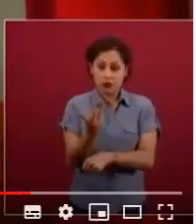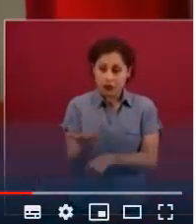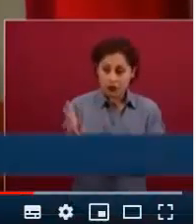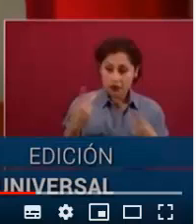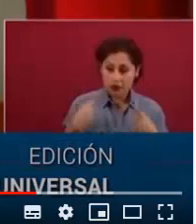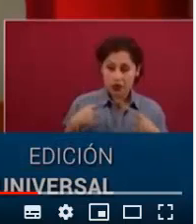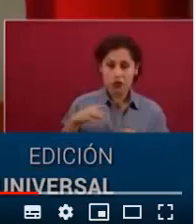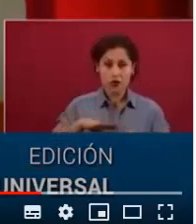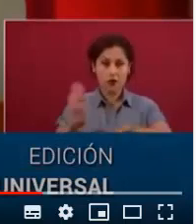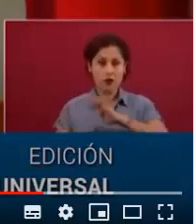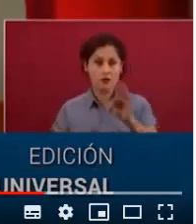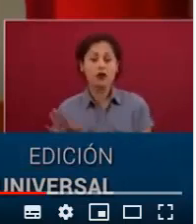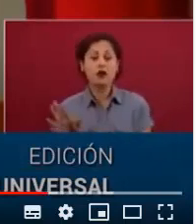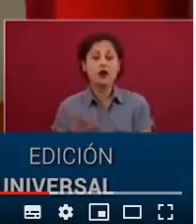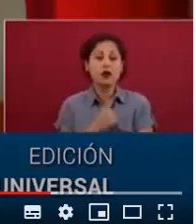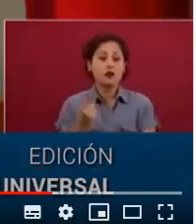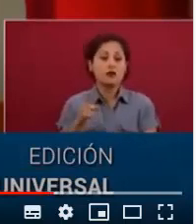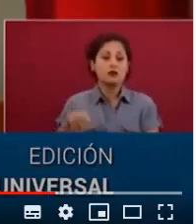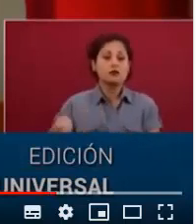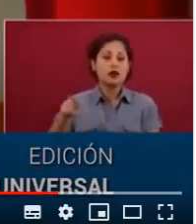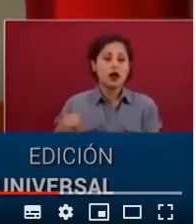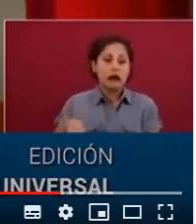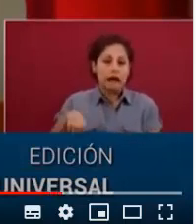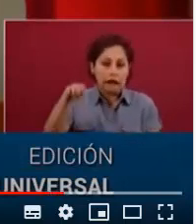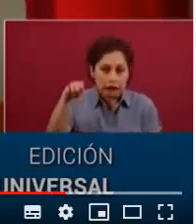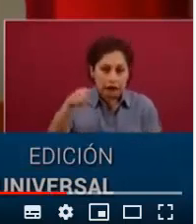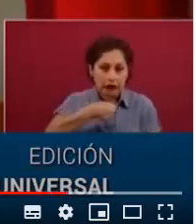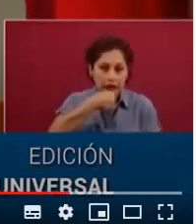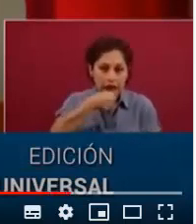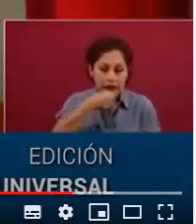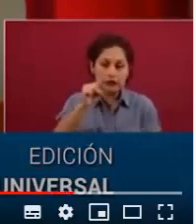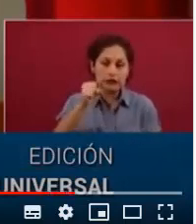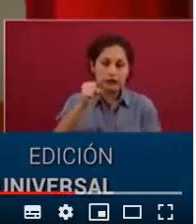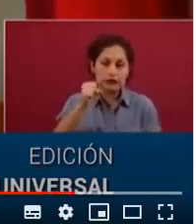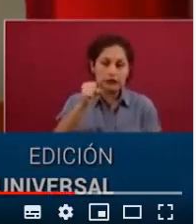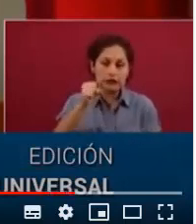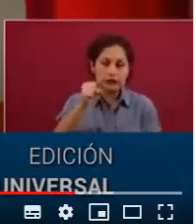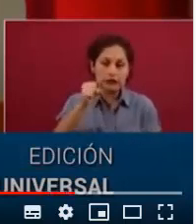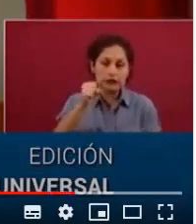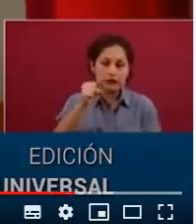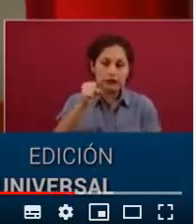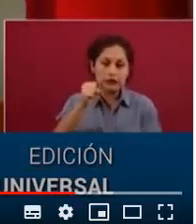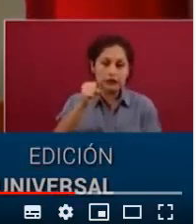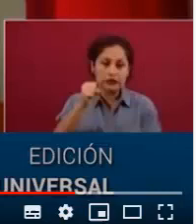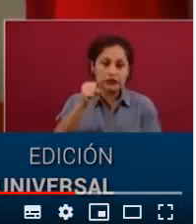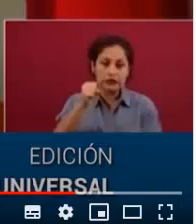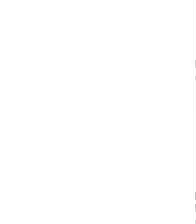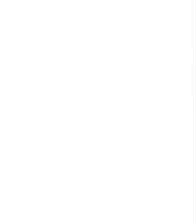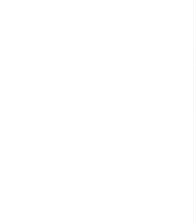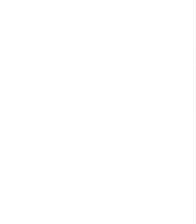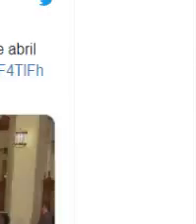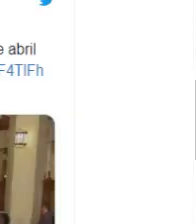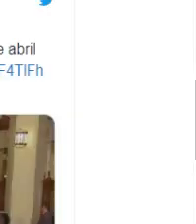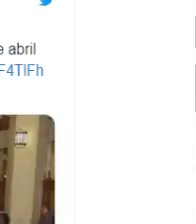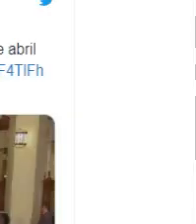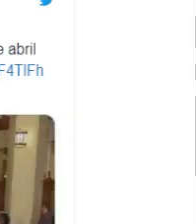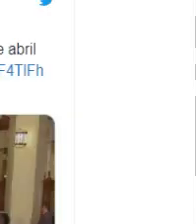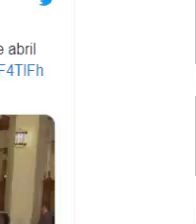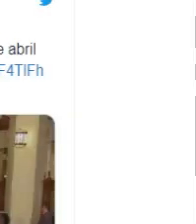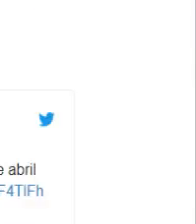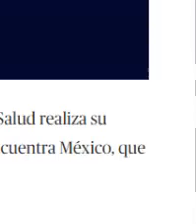enfermedad crónica o son mayores de 60 años y en algunos pocos casos. Pues ahí está, amigos suscriptores, lo que dijo